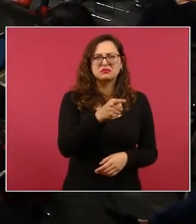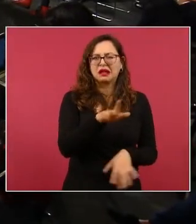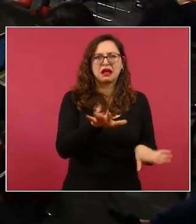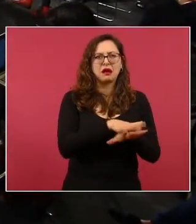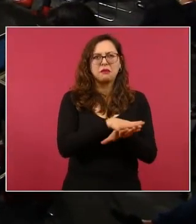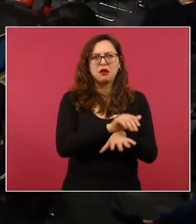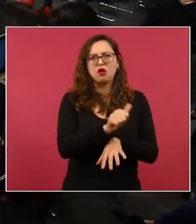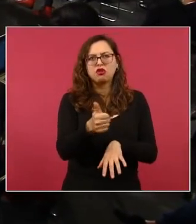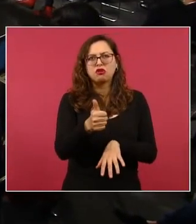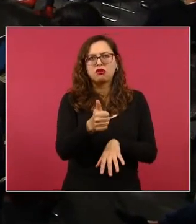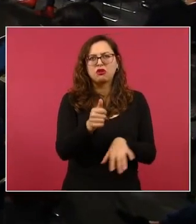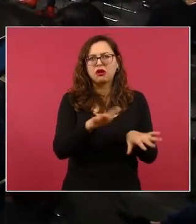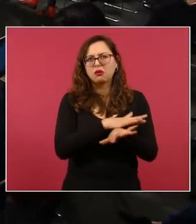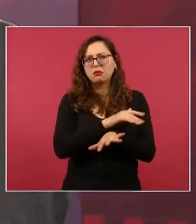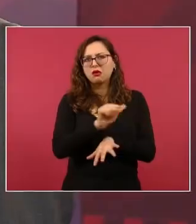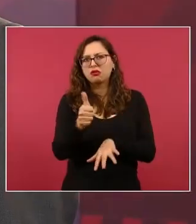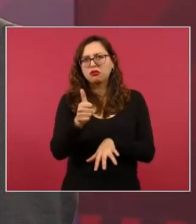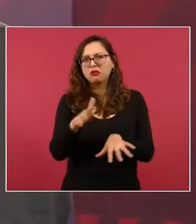Cámbienle.